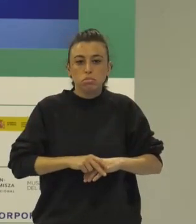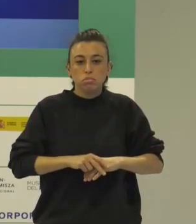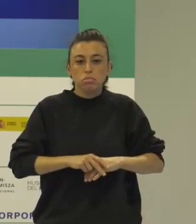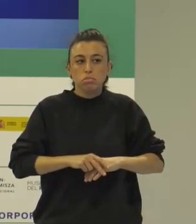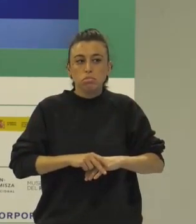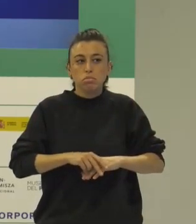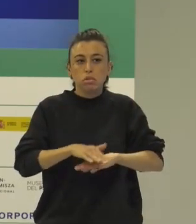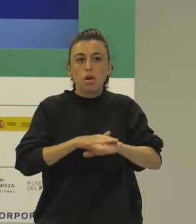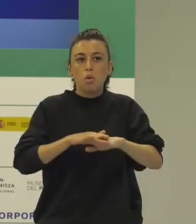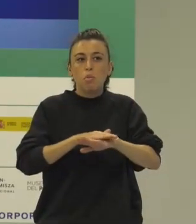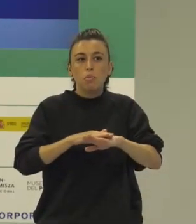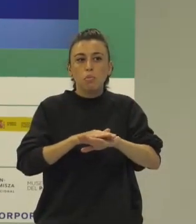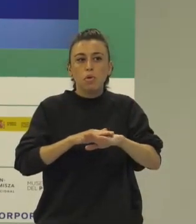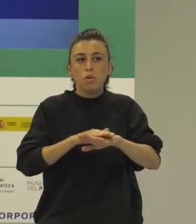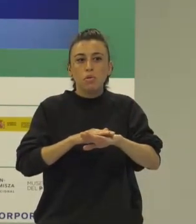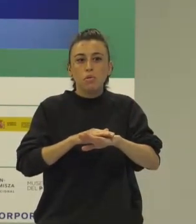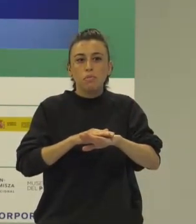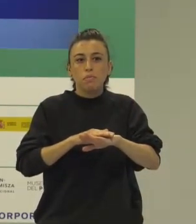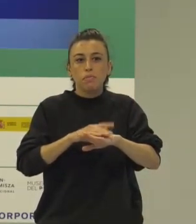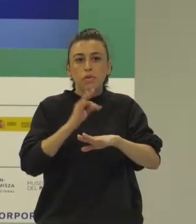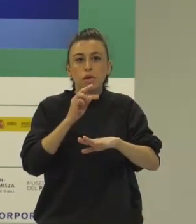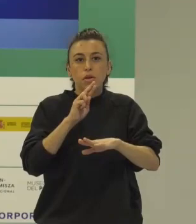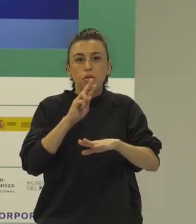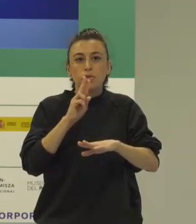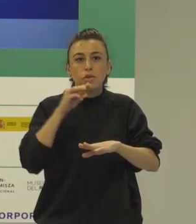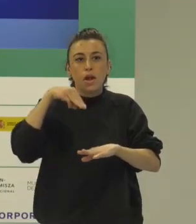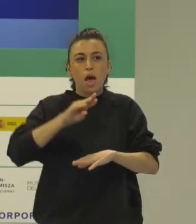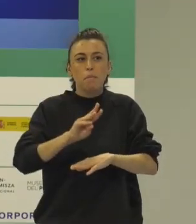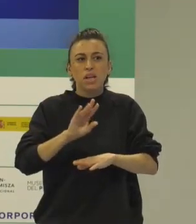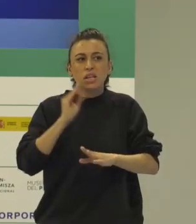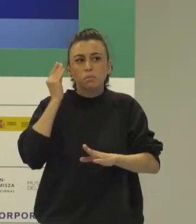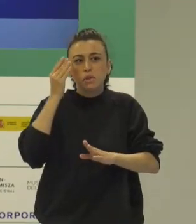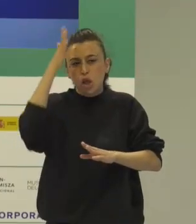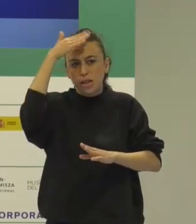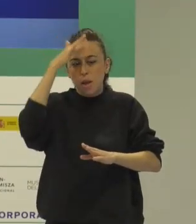El gobierno de Trump, por ejemplo, tomó, creo que fueron